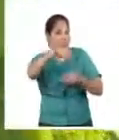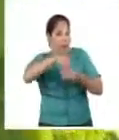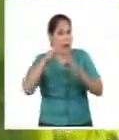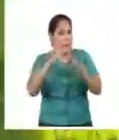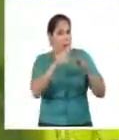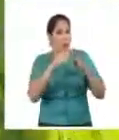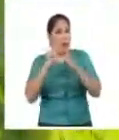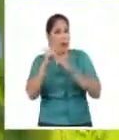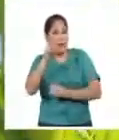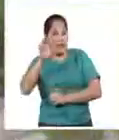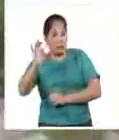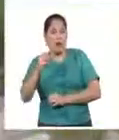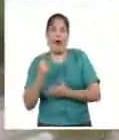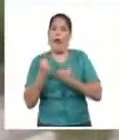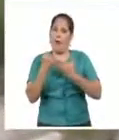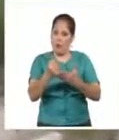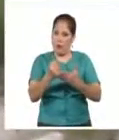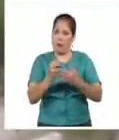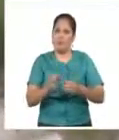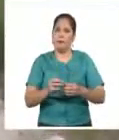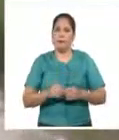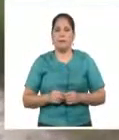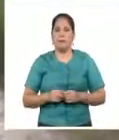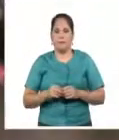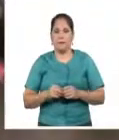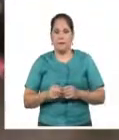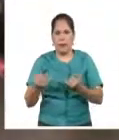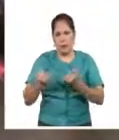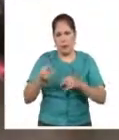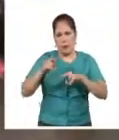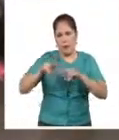asentamientos poblacionales. Desde